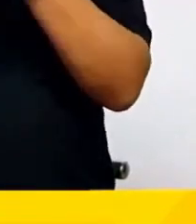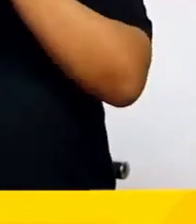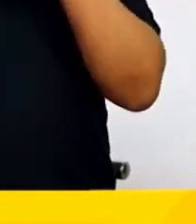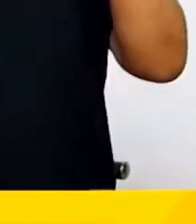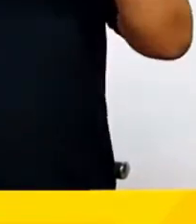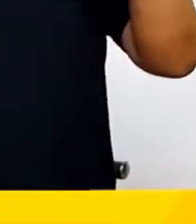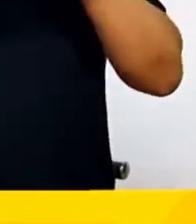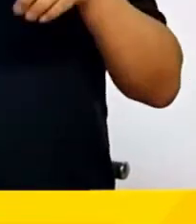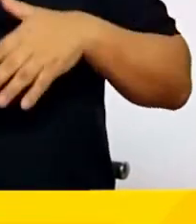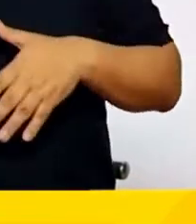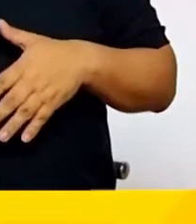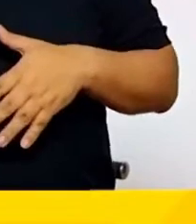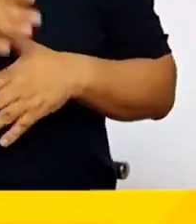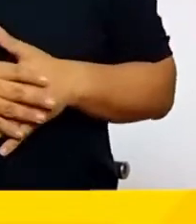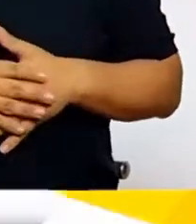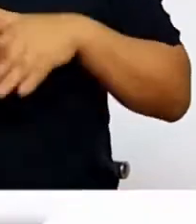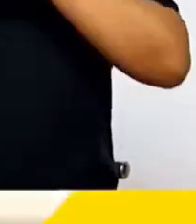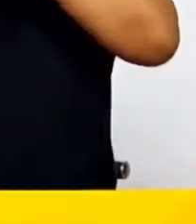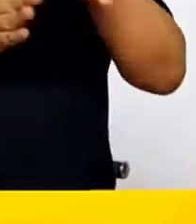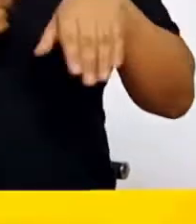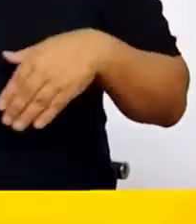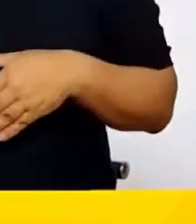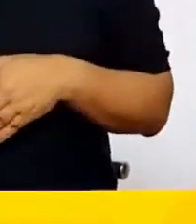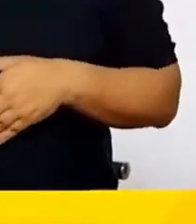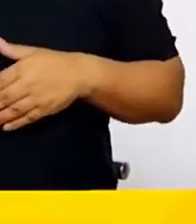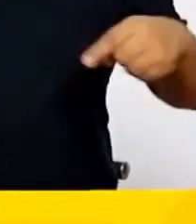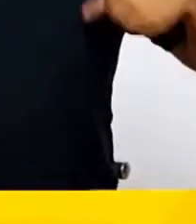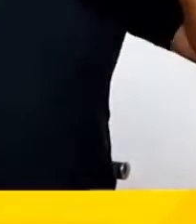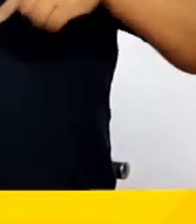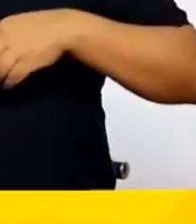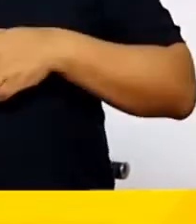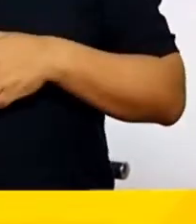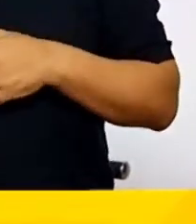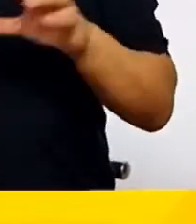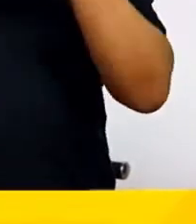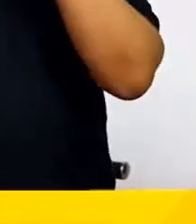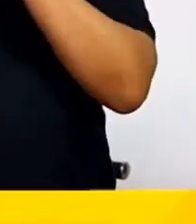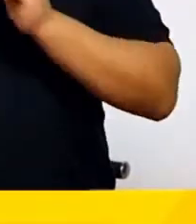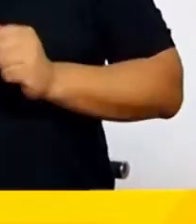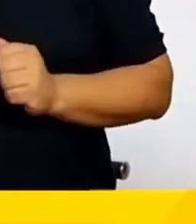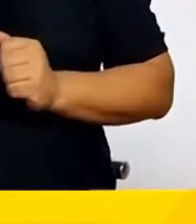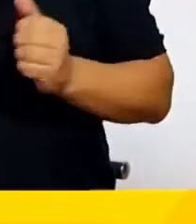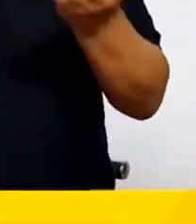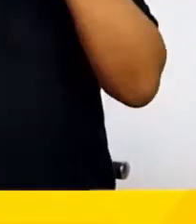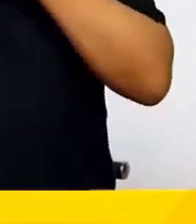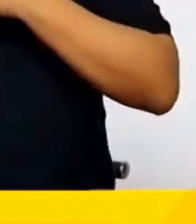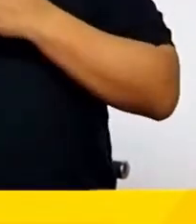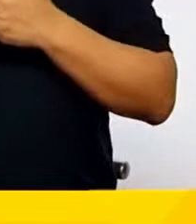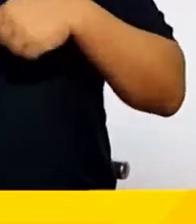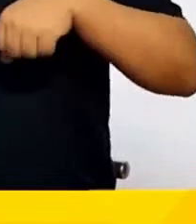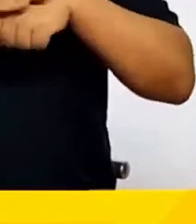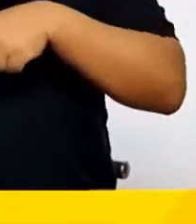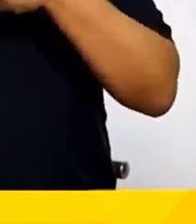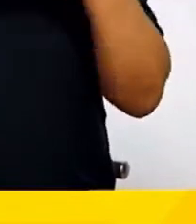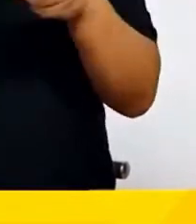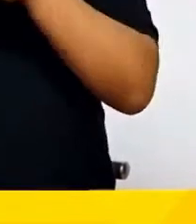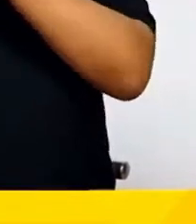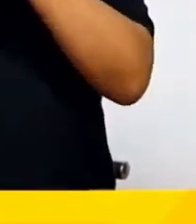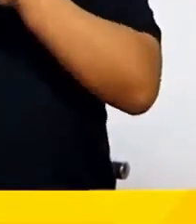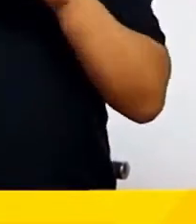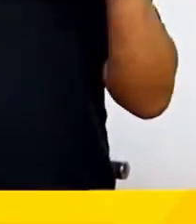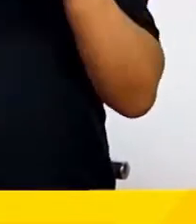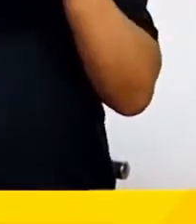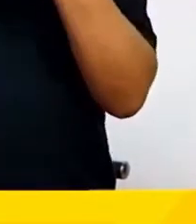a celebrarse en la Ciudad de México. Y Gina conversará con Inés Martens sobre la creación del Sistema Nacional